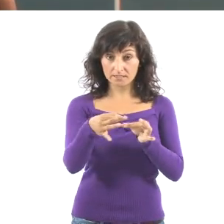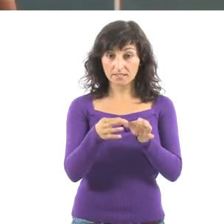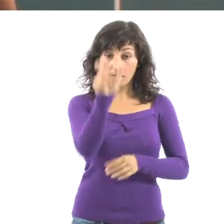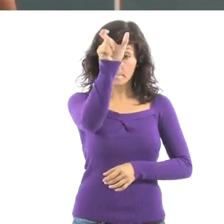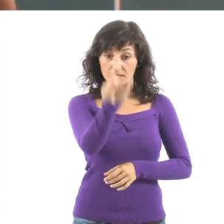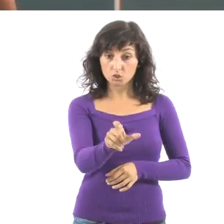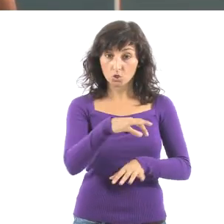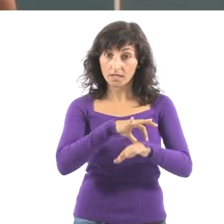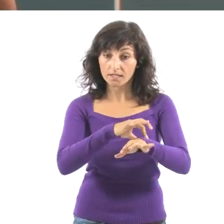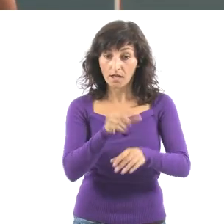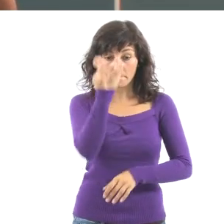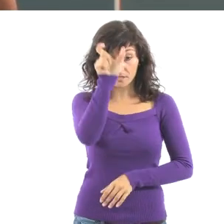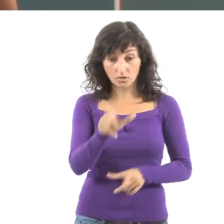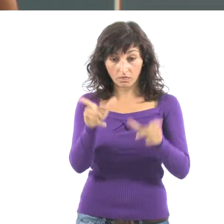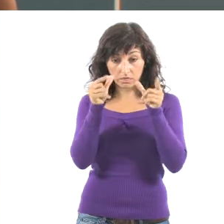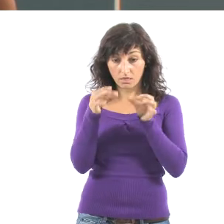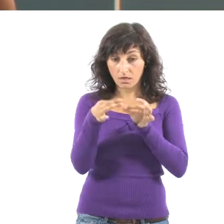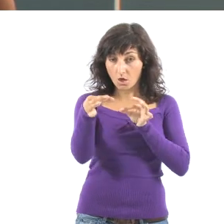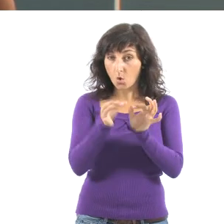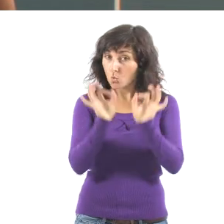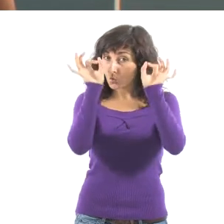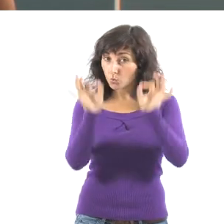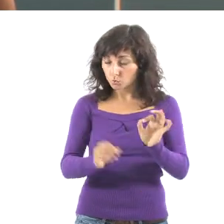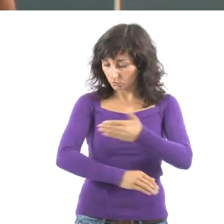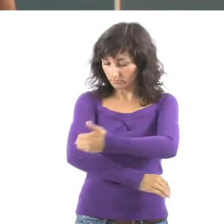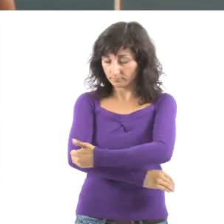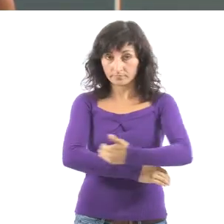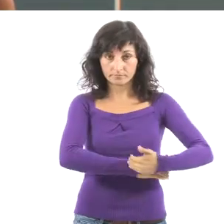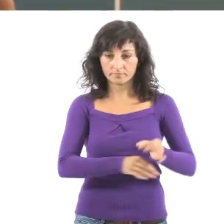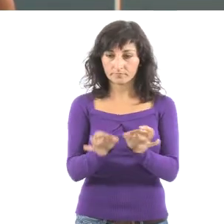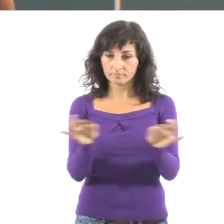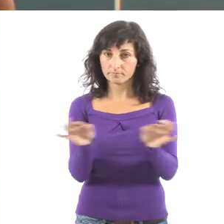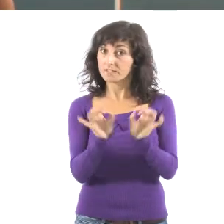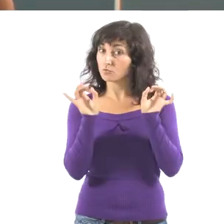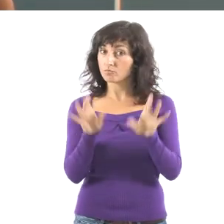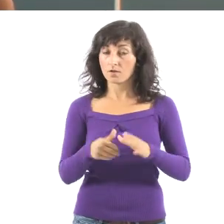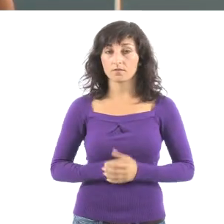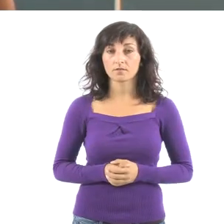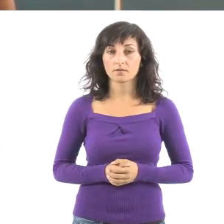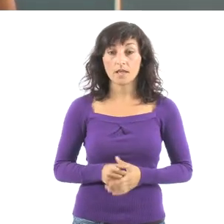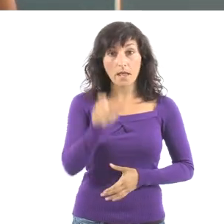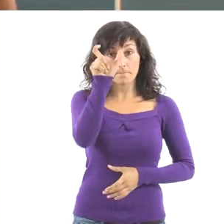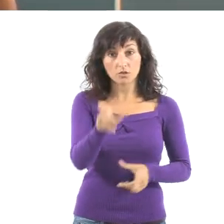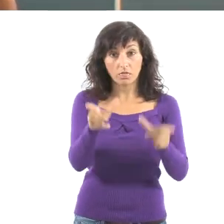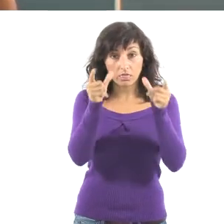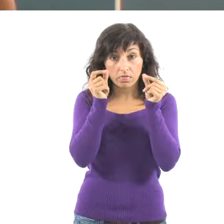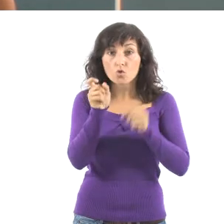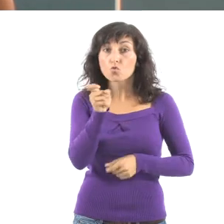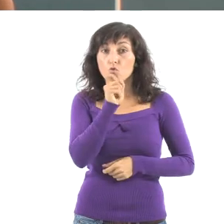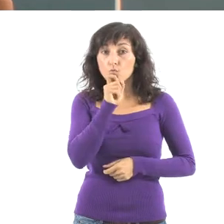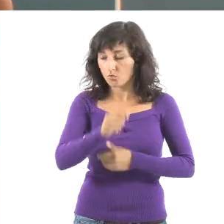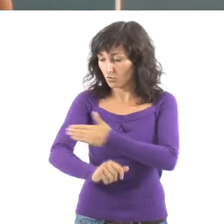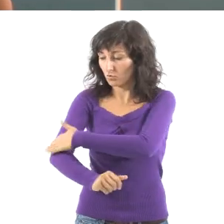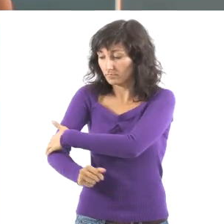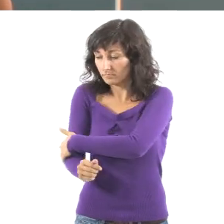el guía tiene que ser justo la longitud del antebrazo. Por lo tanto, la persona guiada debe llevar su codo pegado al cuerpo y